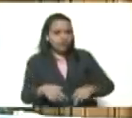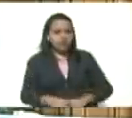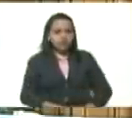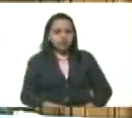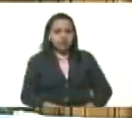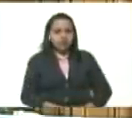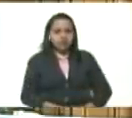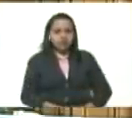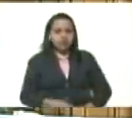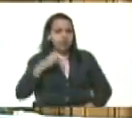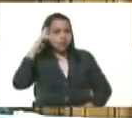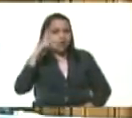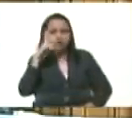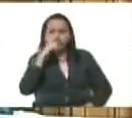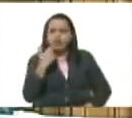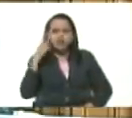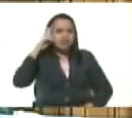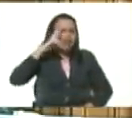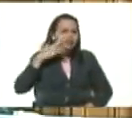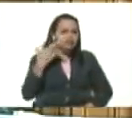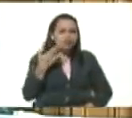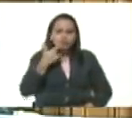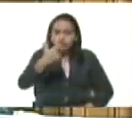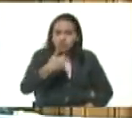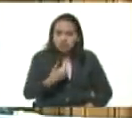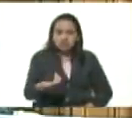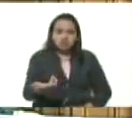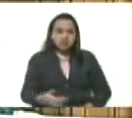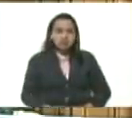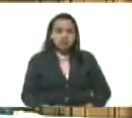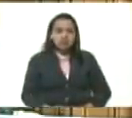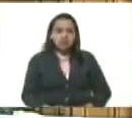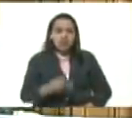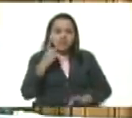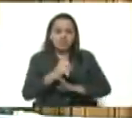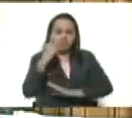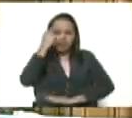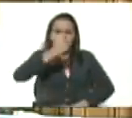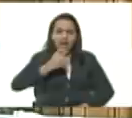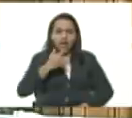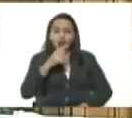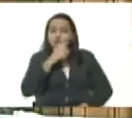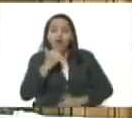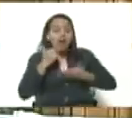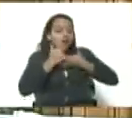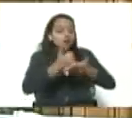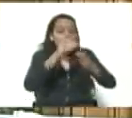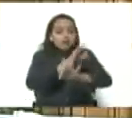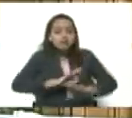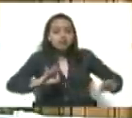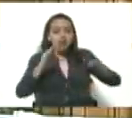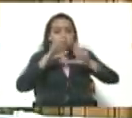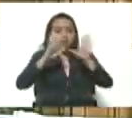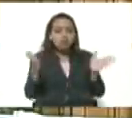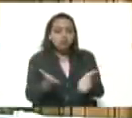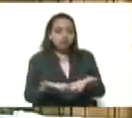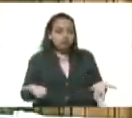su crítica no tiene razón. Hay que verle la cara, sin la ayuda de nadie en el mundo,